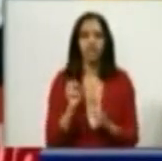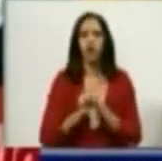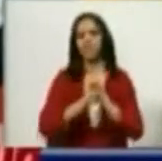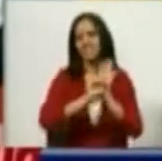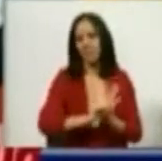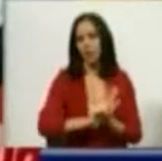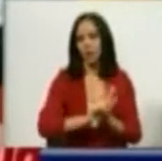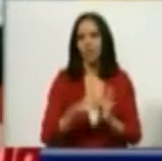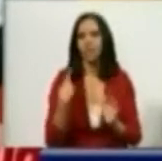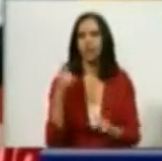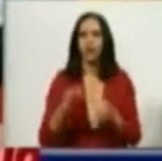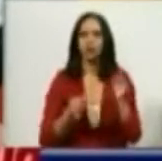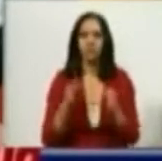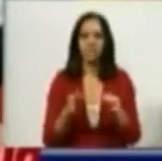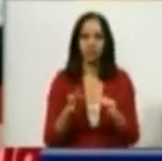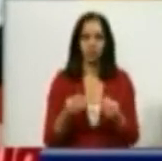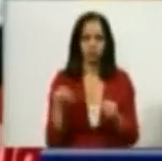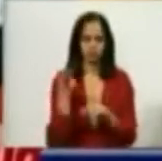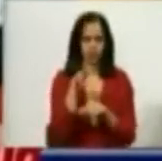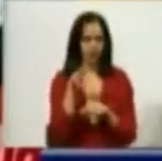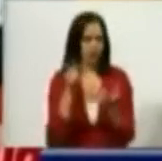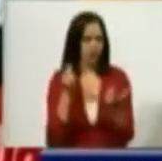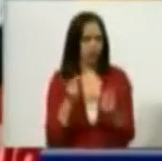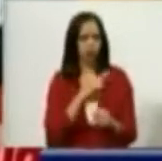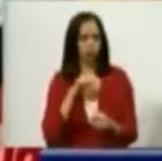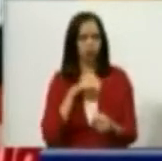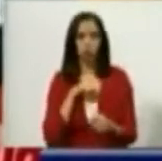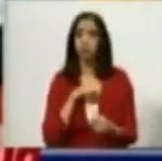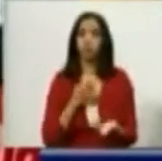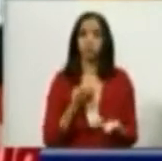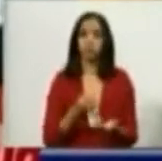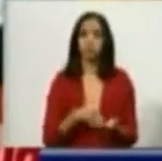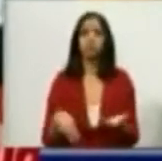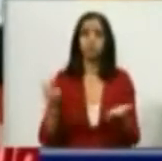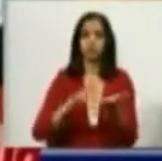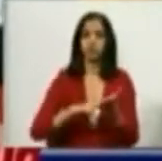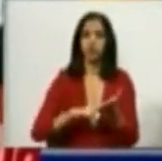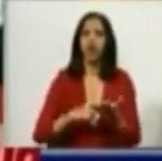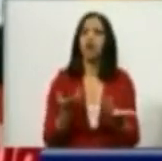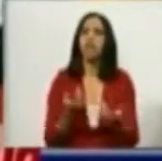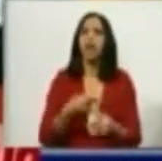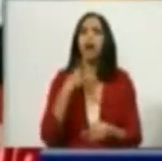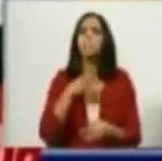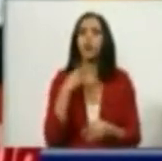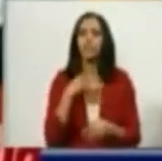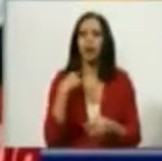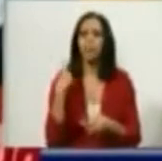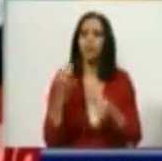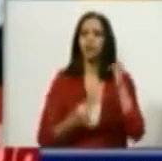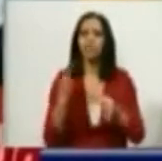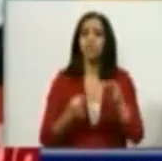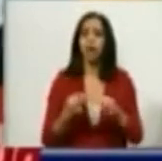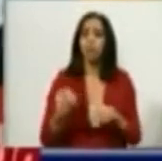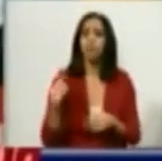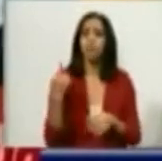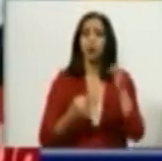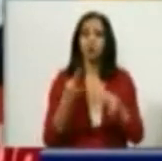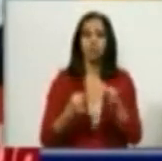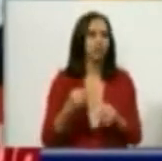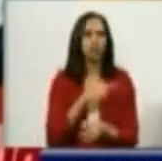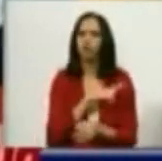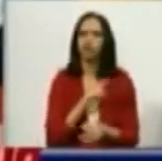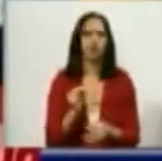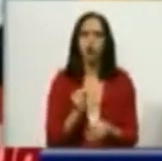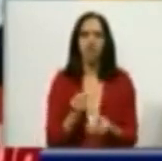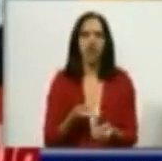de primero justicia Y por esa razón ratificamos la política de primer justicia primero justicia no va